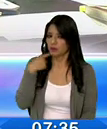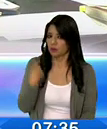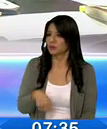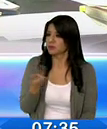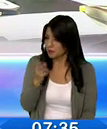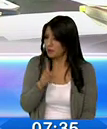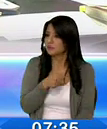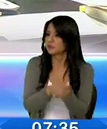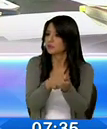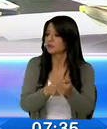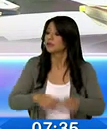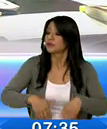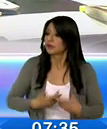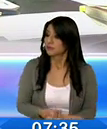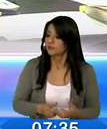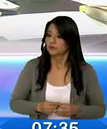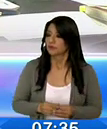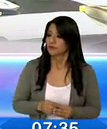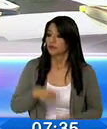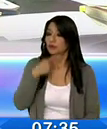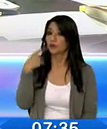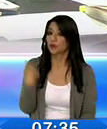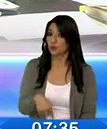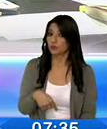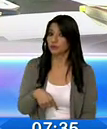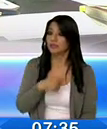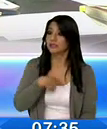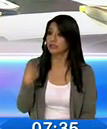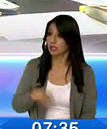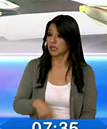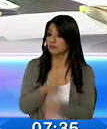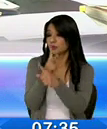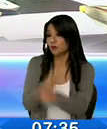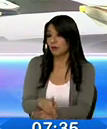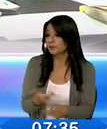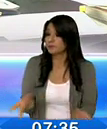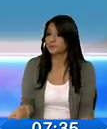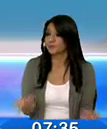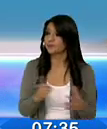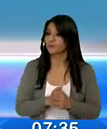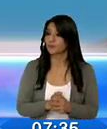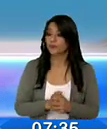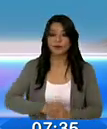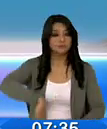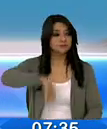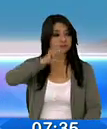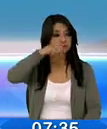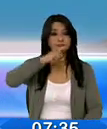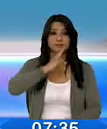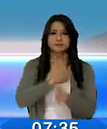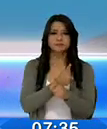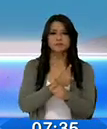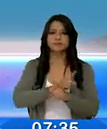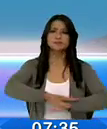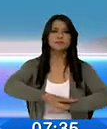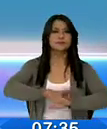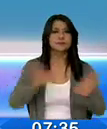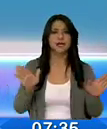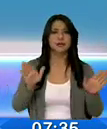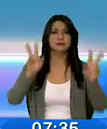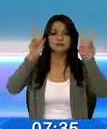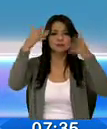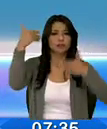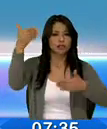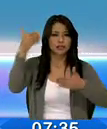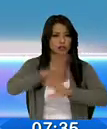también, y Rusia, Putin y China le protegen? Sí, yo creo que el ahogamiento político,